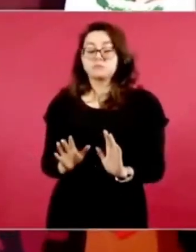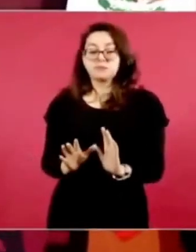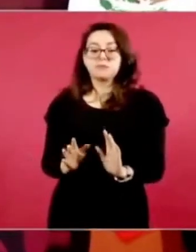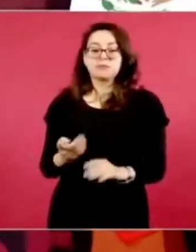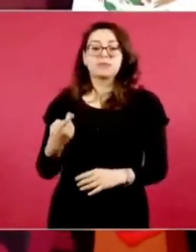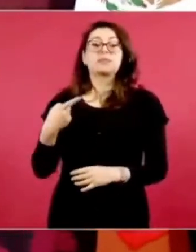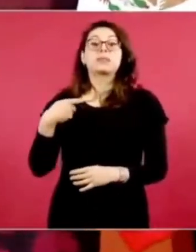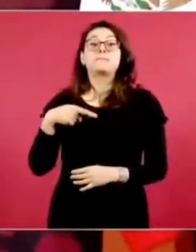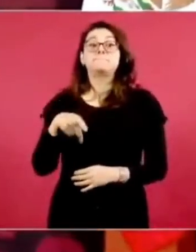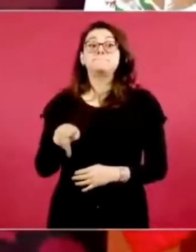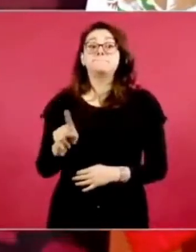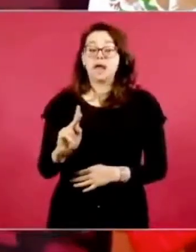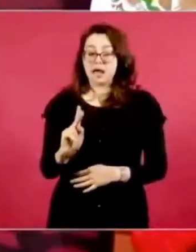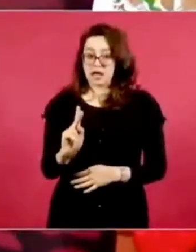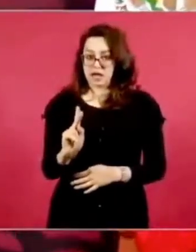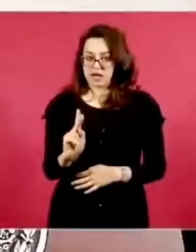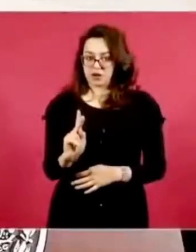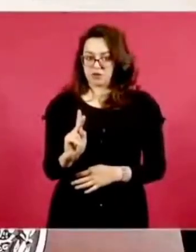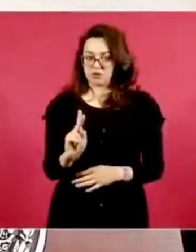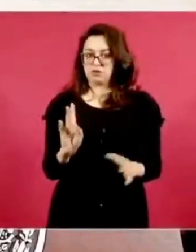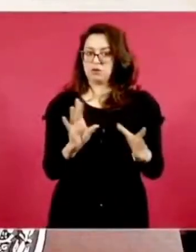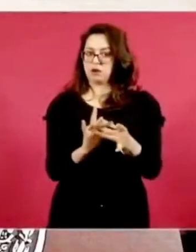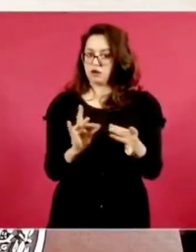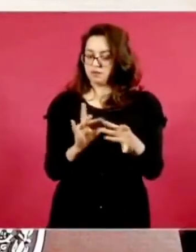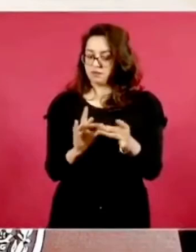no quiero dejarlo así,